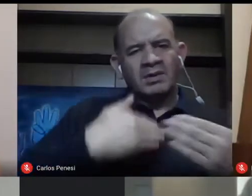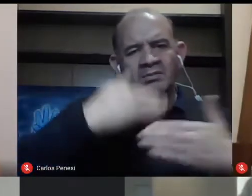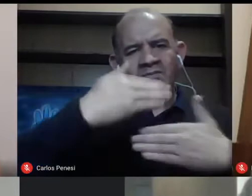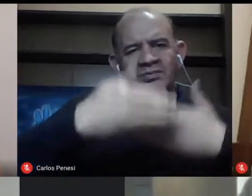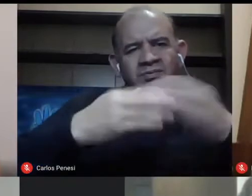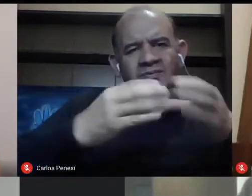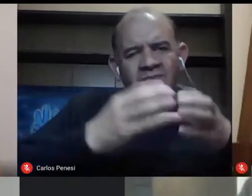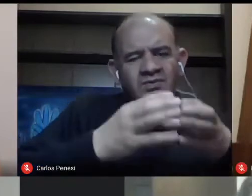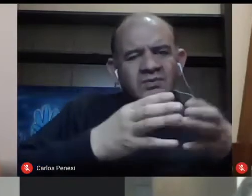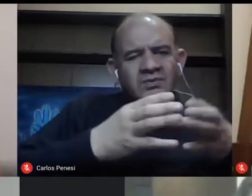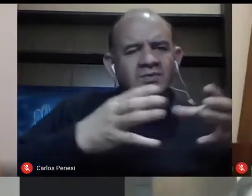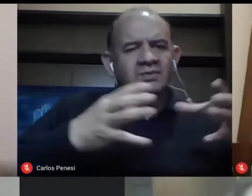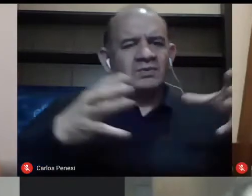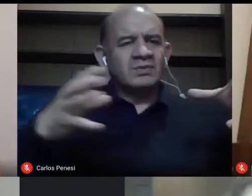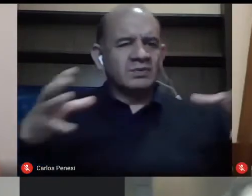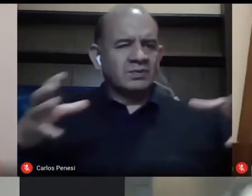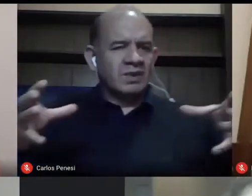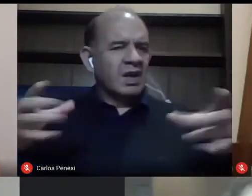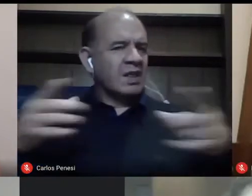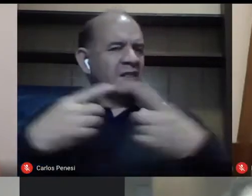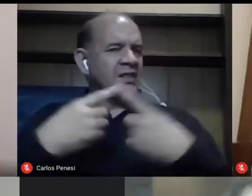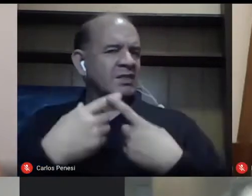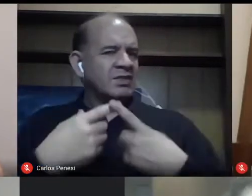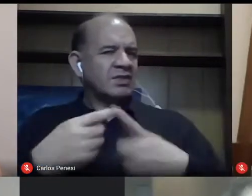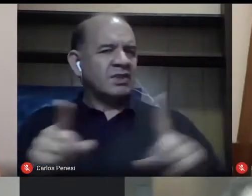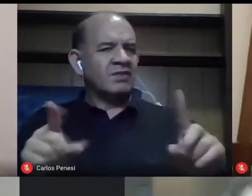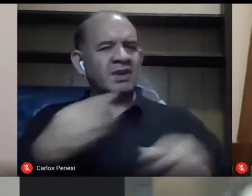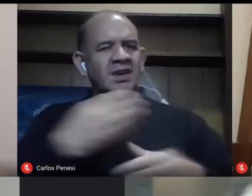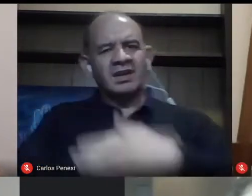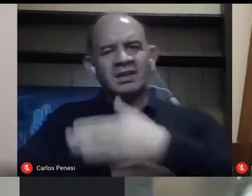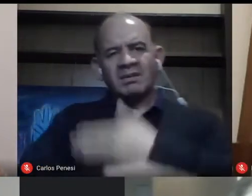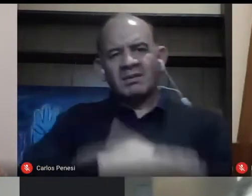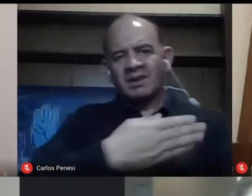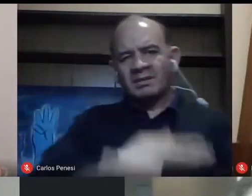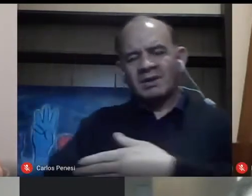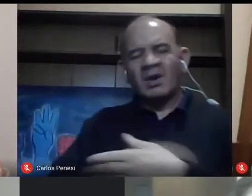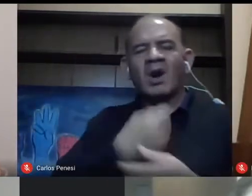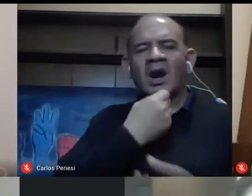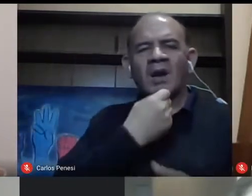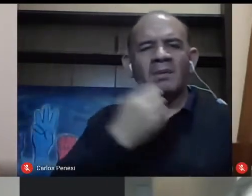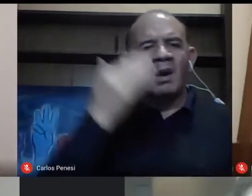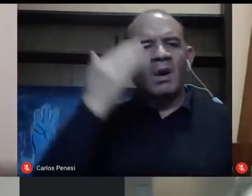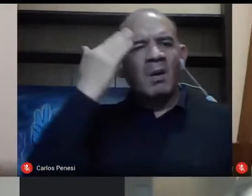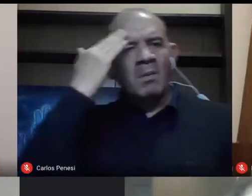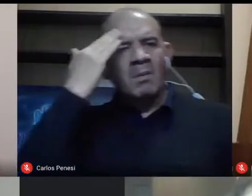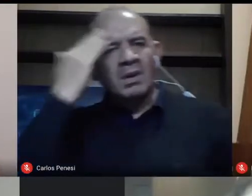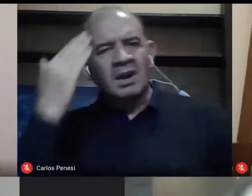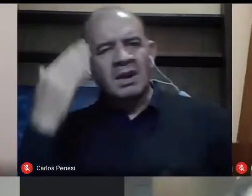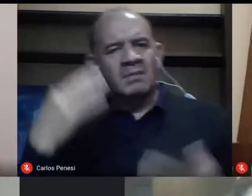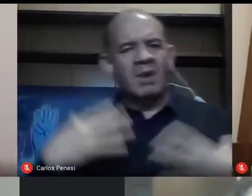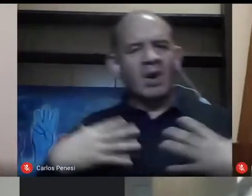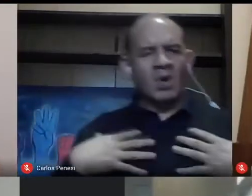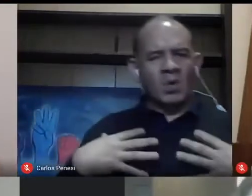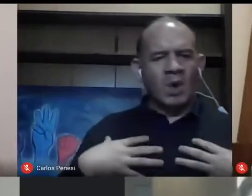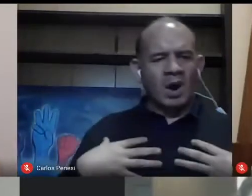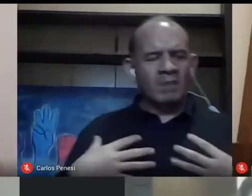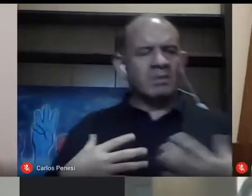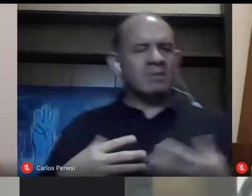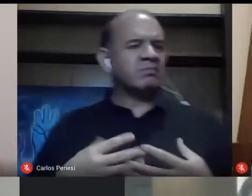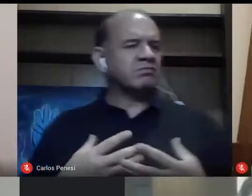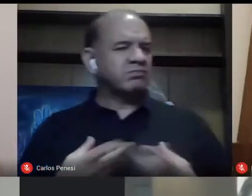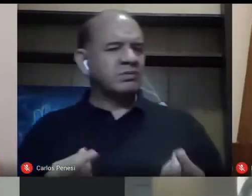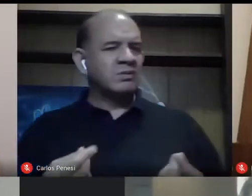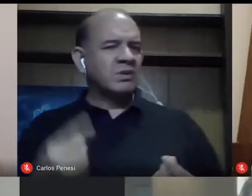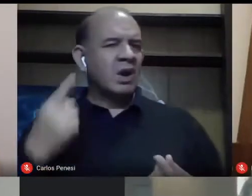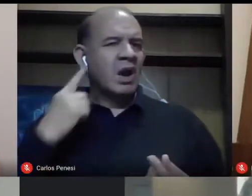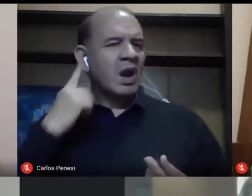amplía a las discapacidades sensoriales. Entonces, las personas con discapacidad